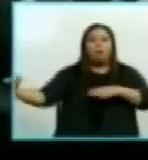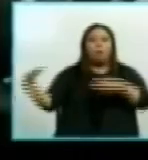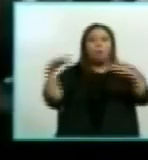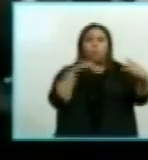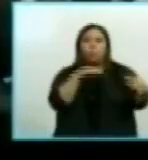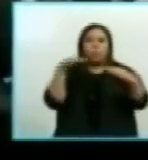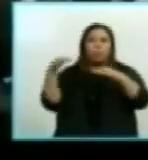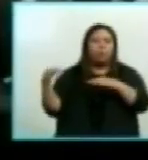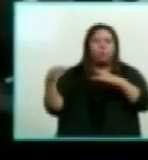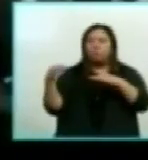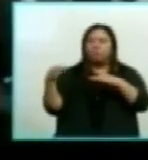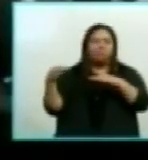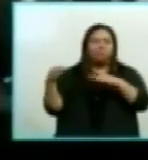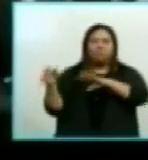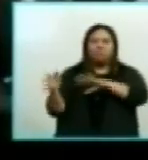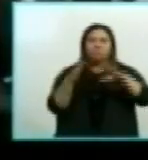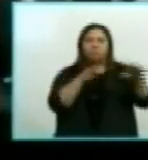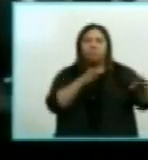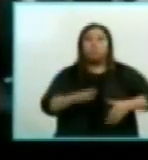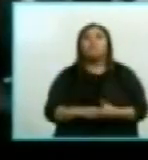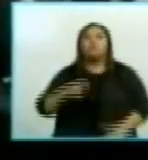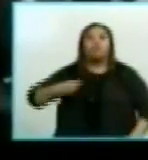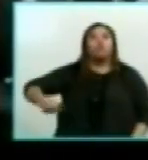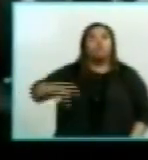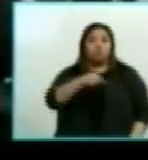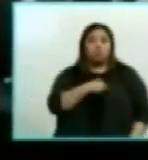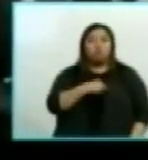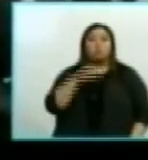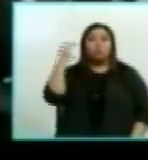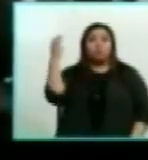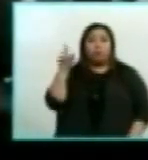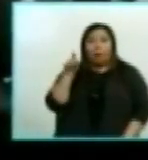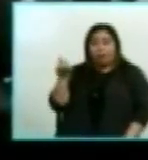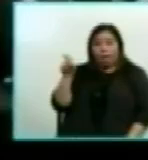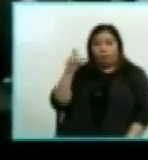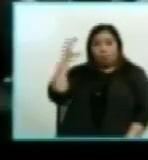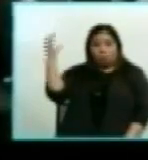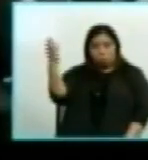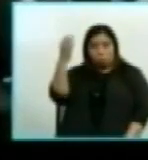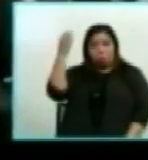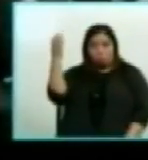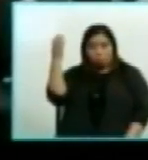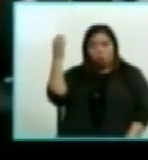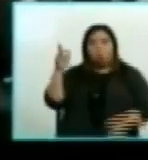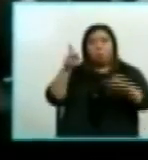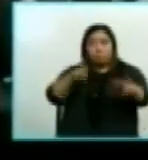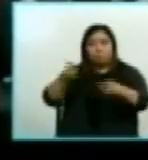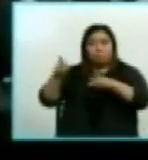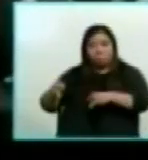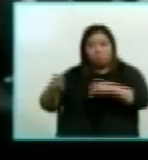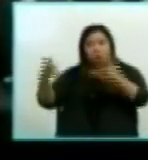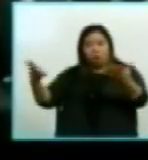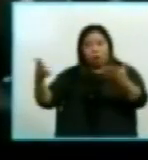corto, el que ha dado la presidenta, en donde se ha enfocado bastante sobre el tema de la